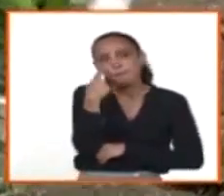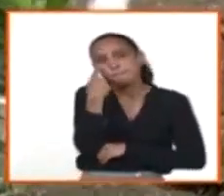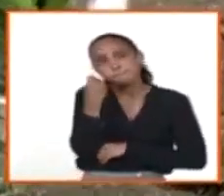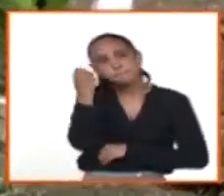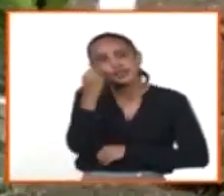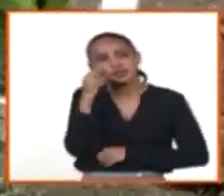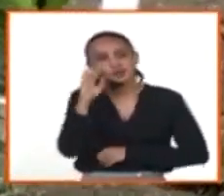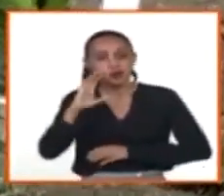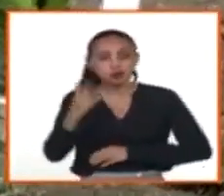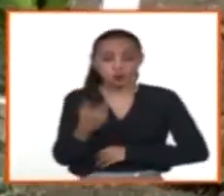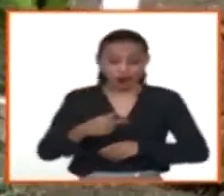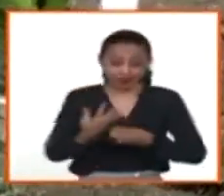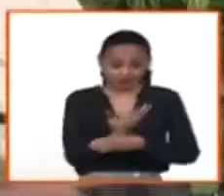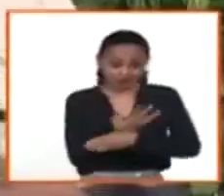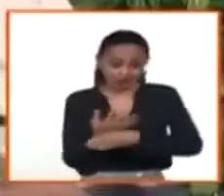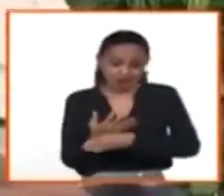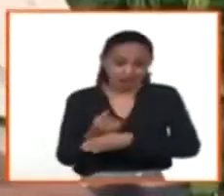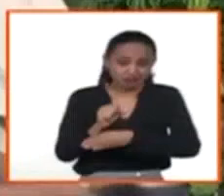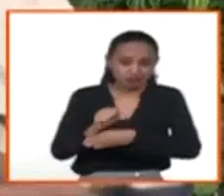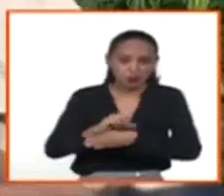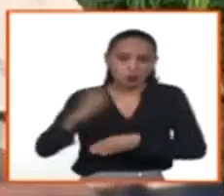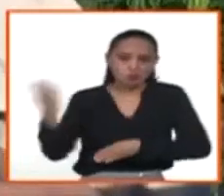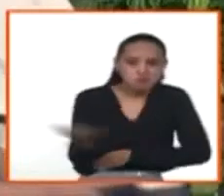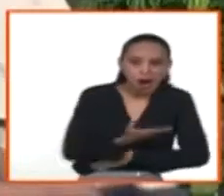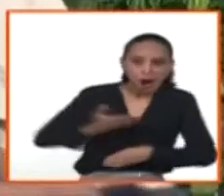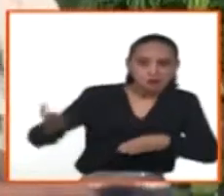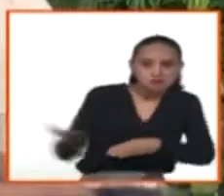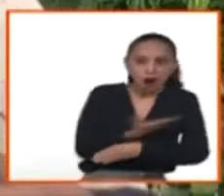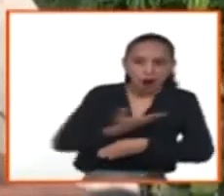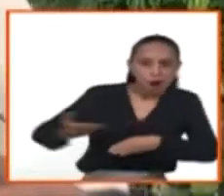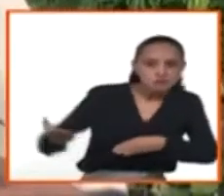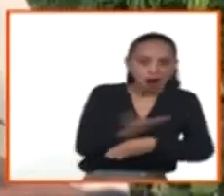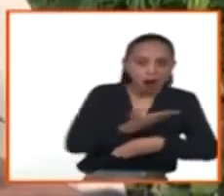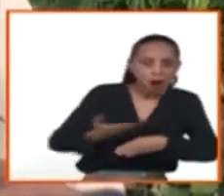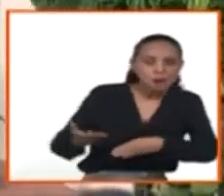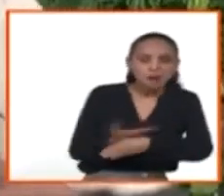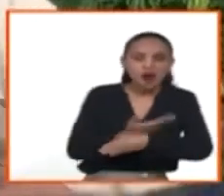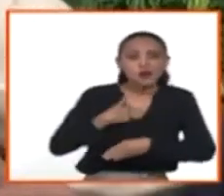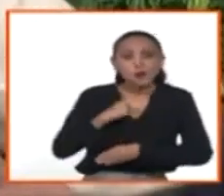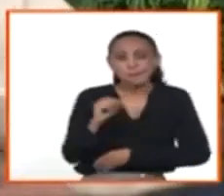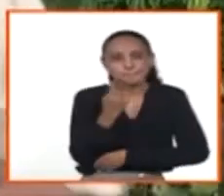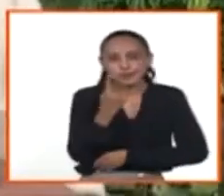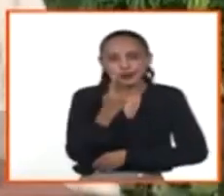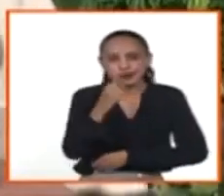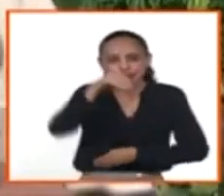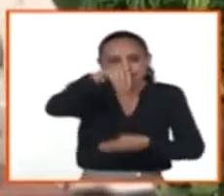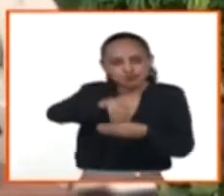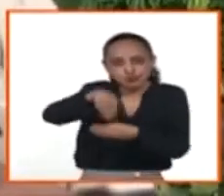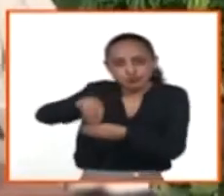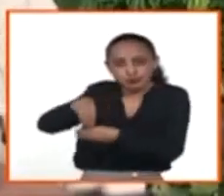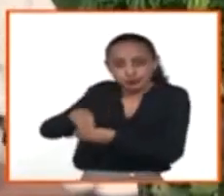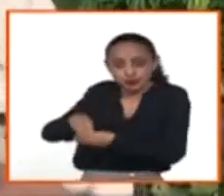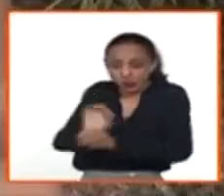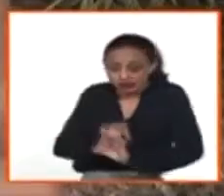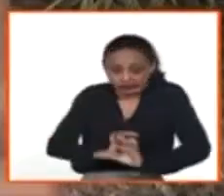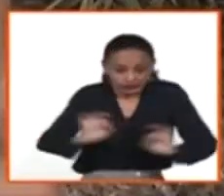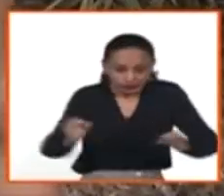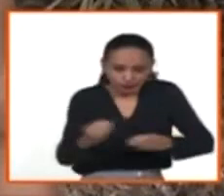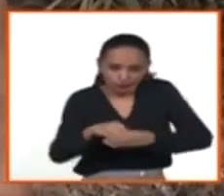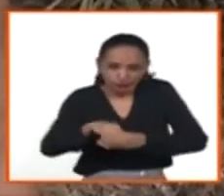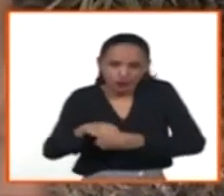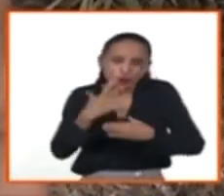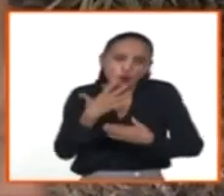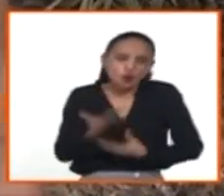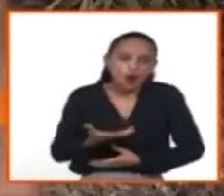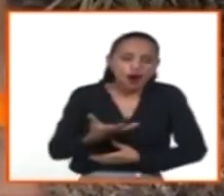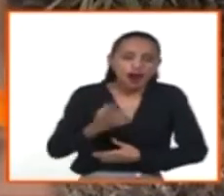machete. Y bueno, pues entonces me seguí embullando. Entonces lo primero que sembré fue, limpié la parte de adelante y sembré calabaza. Me